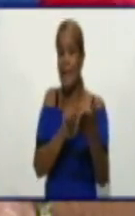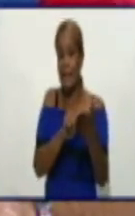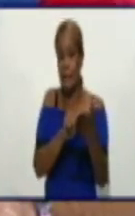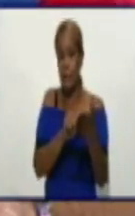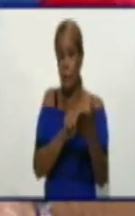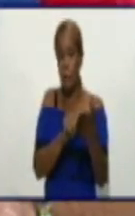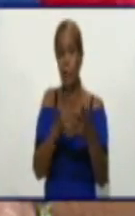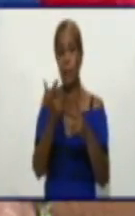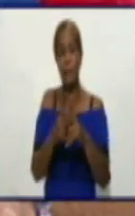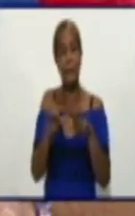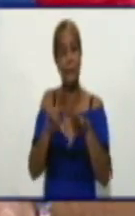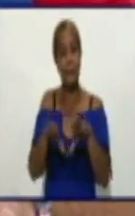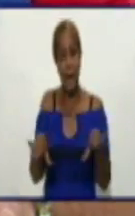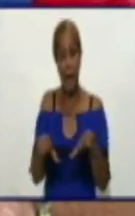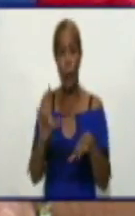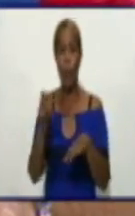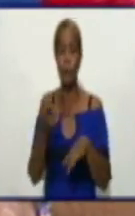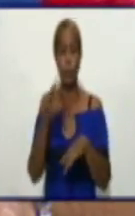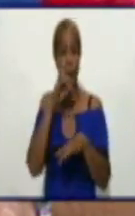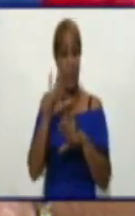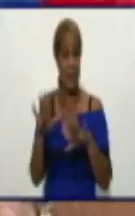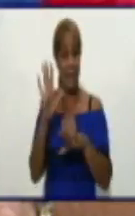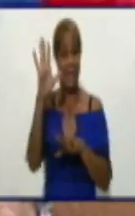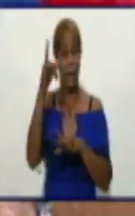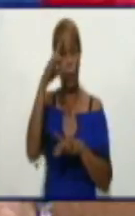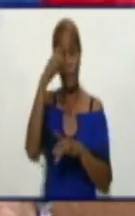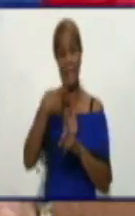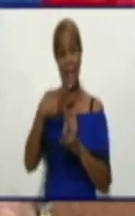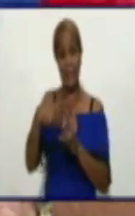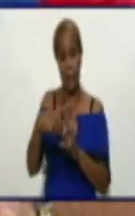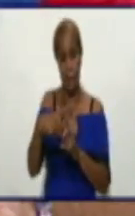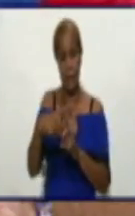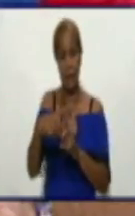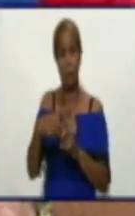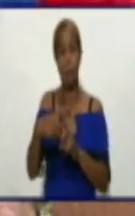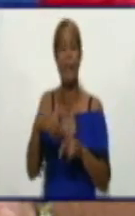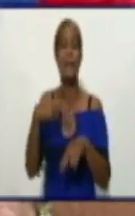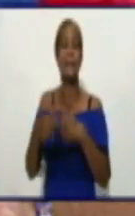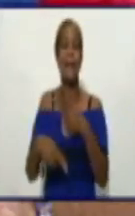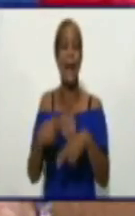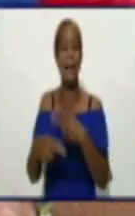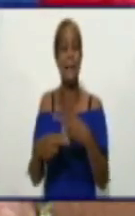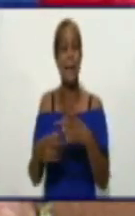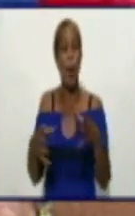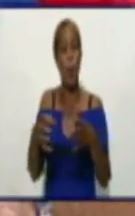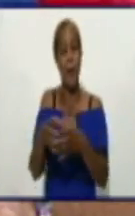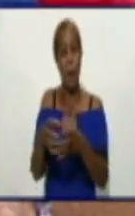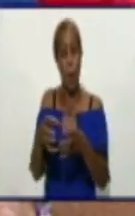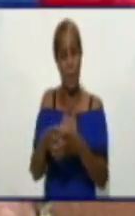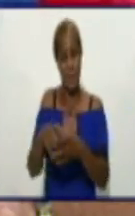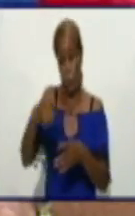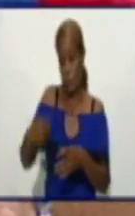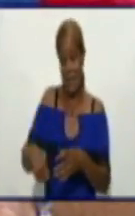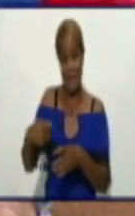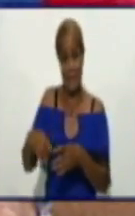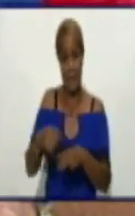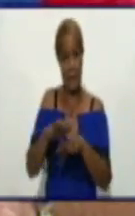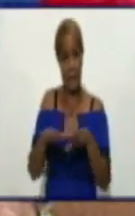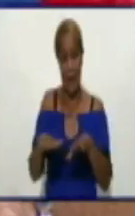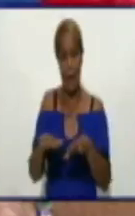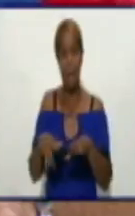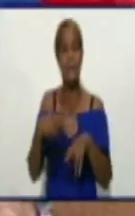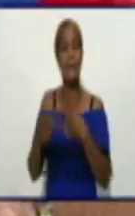termine el censo el 5 de septiembre, se hace, a partir de lo que la Comisión Provincial determine, se hace entonces un llamado por